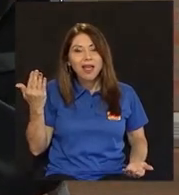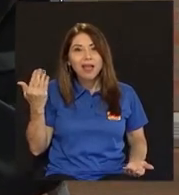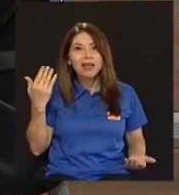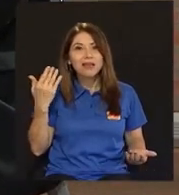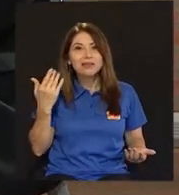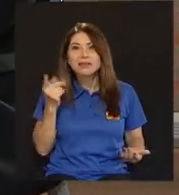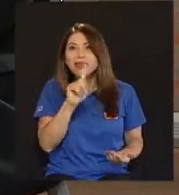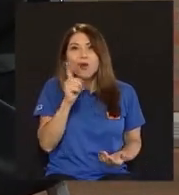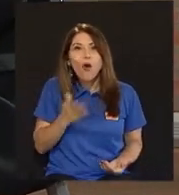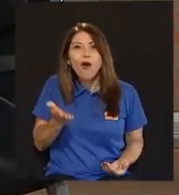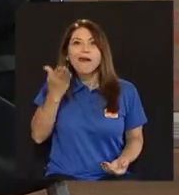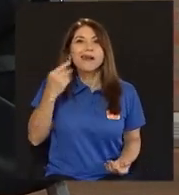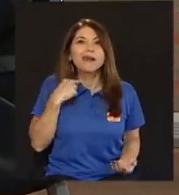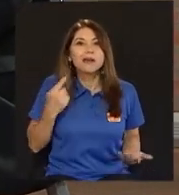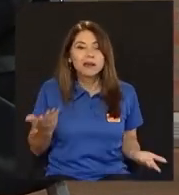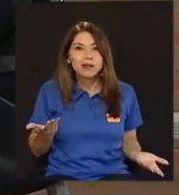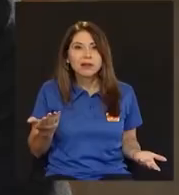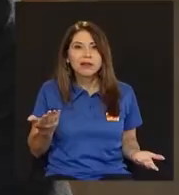Le voy a dar un dato, digamos,